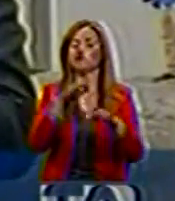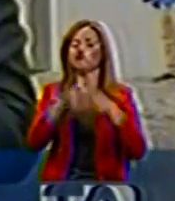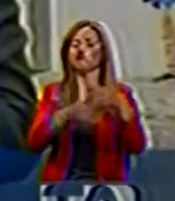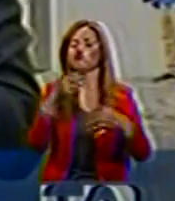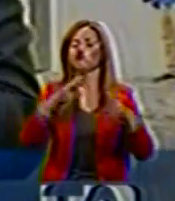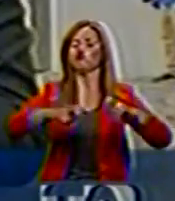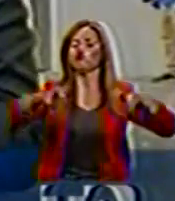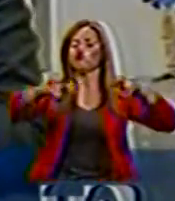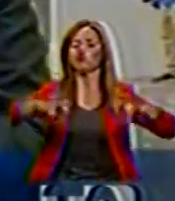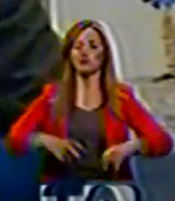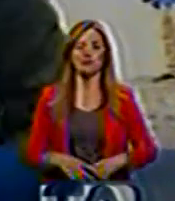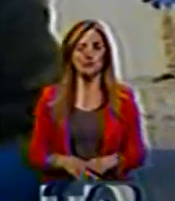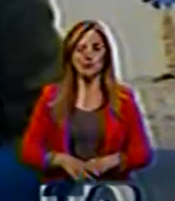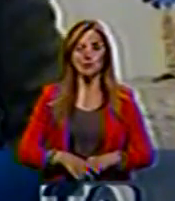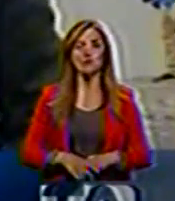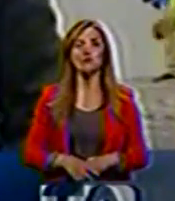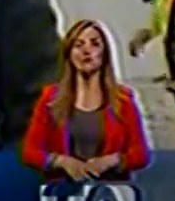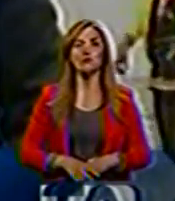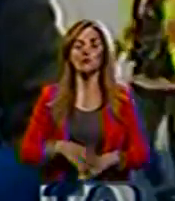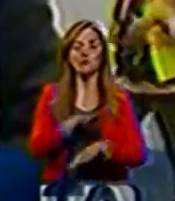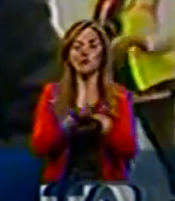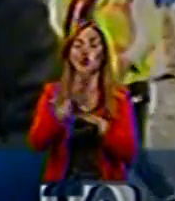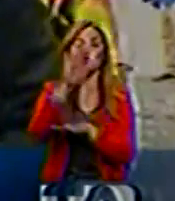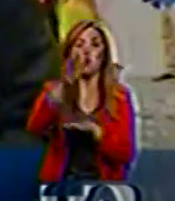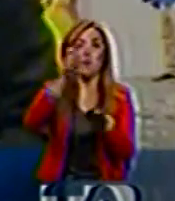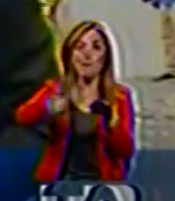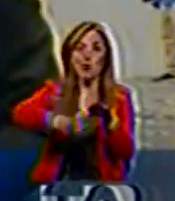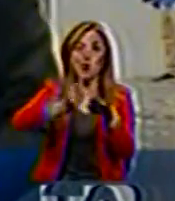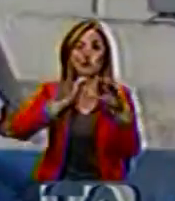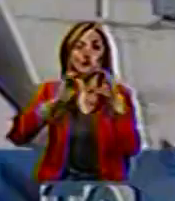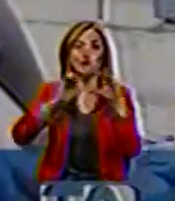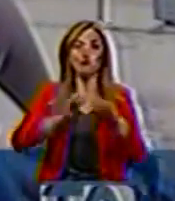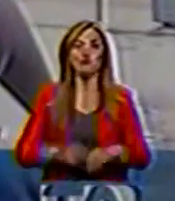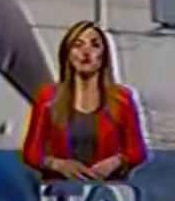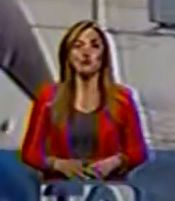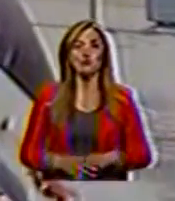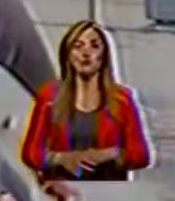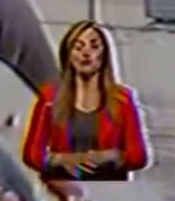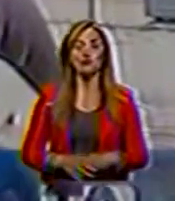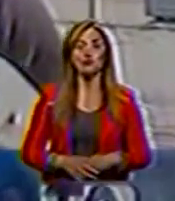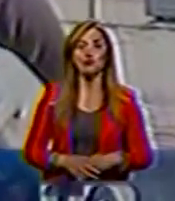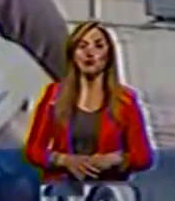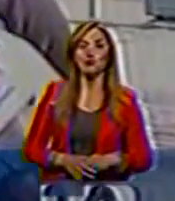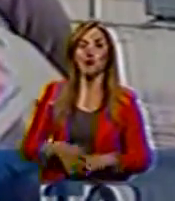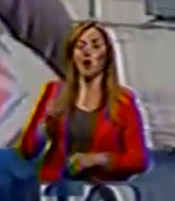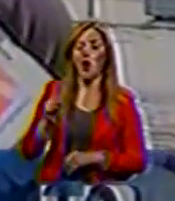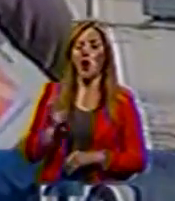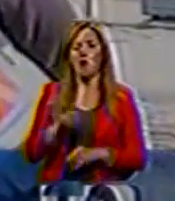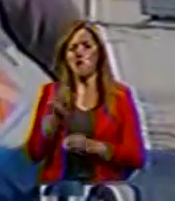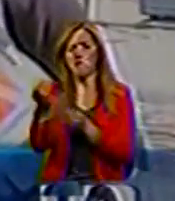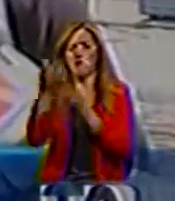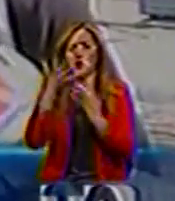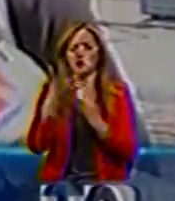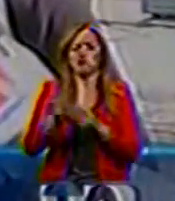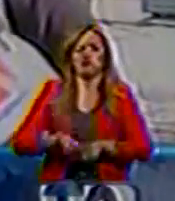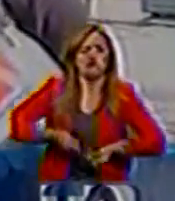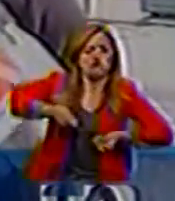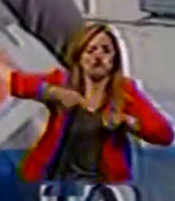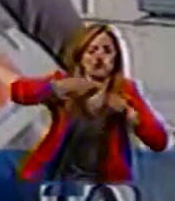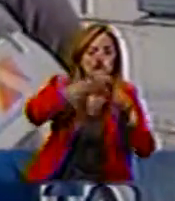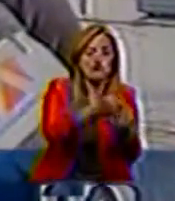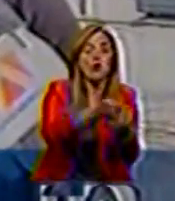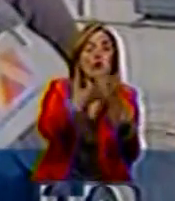de este proceso. Hablamos con su abogada, Lorena Grillo. Bueno, efectivamente, nosotros con la información que pretendemos entregar a